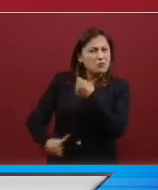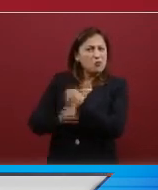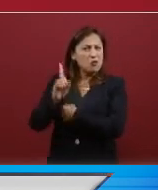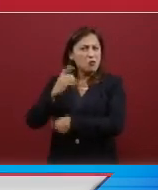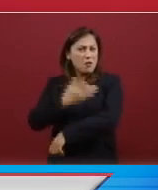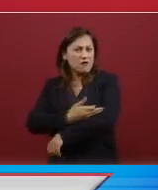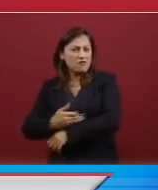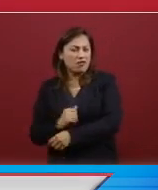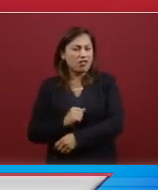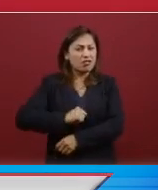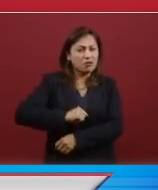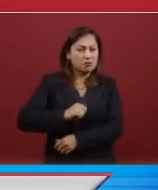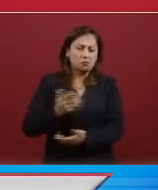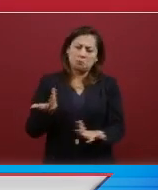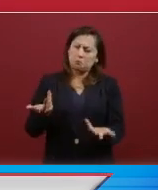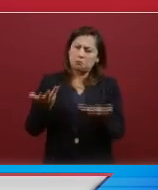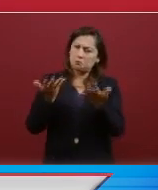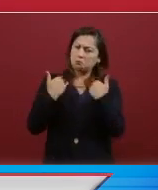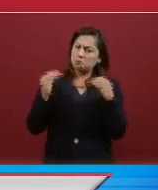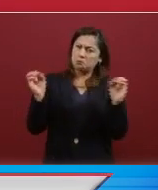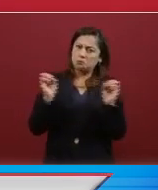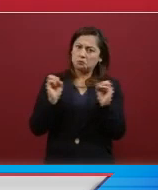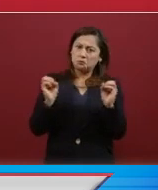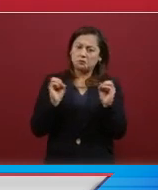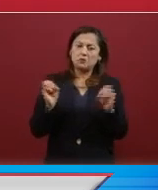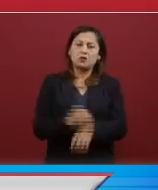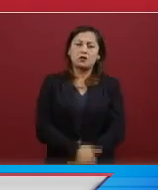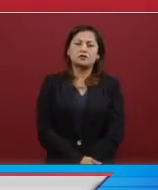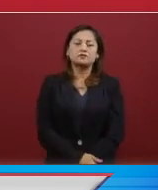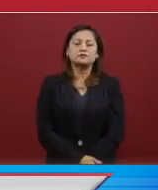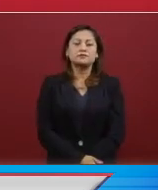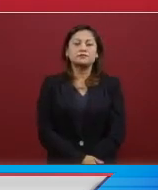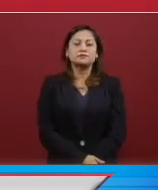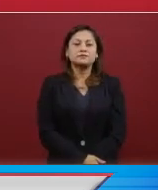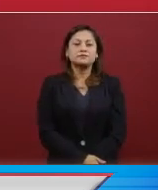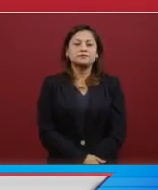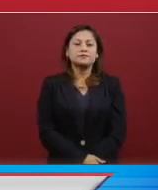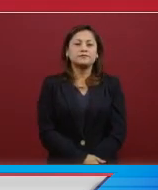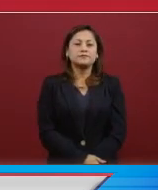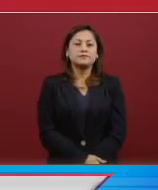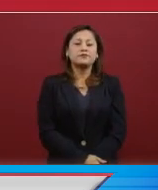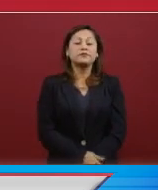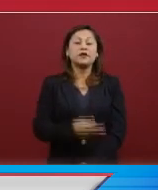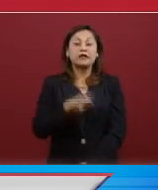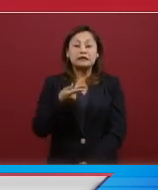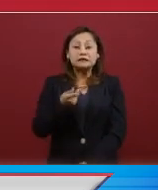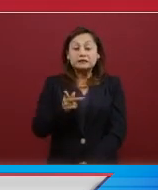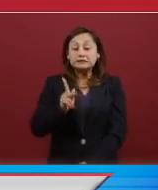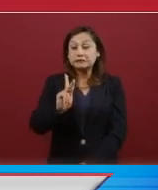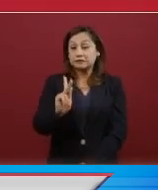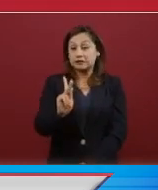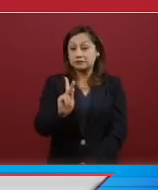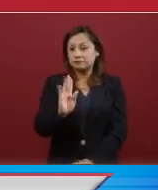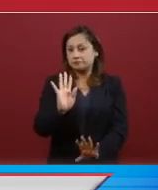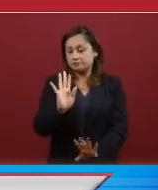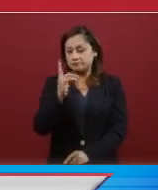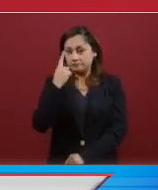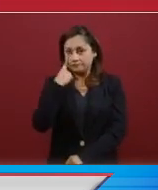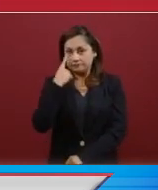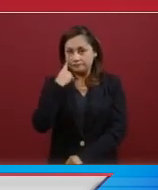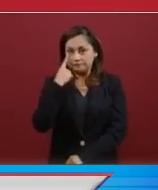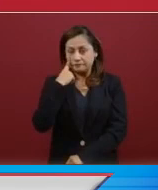investigación para su selección fue realizada por la Secretaría de Energía. El peso mexicano es la moneda que más se fortaleció con relación al dólar de los